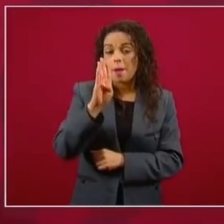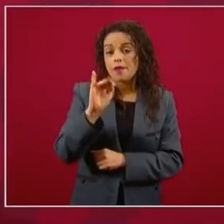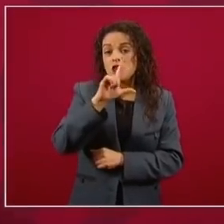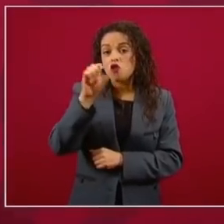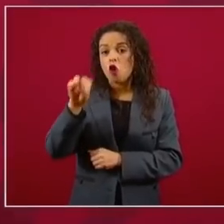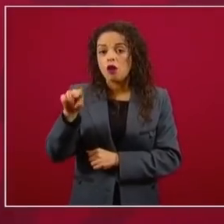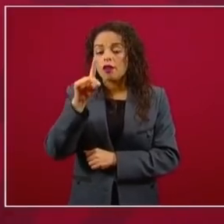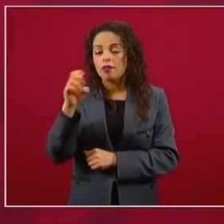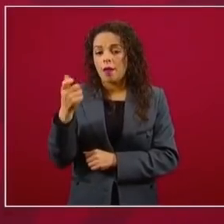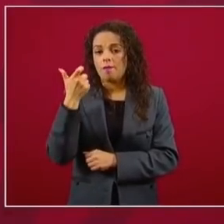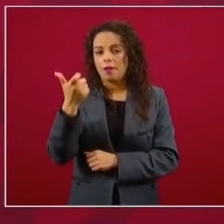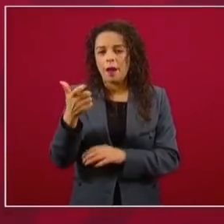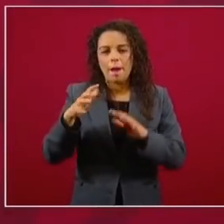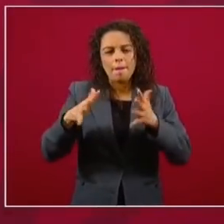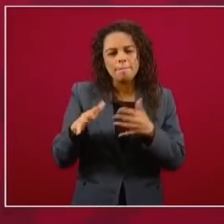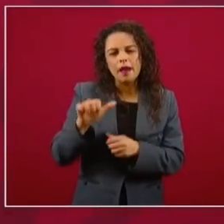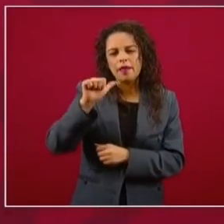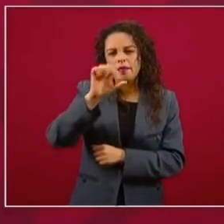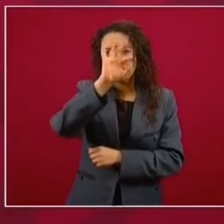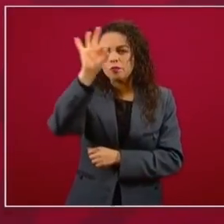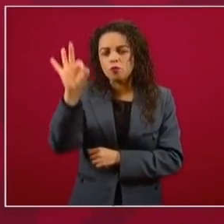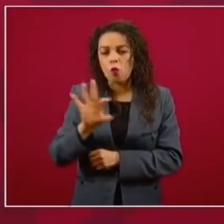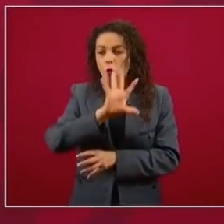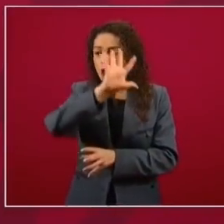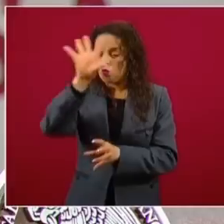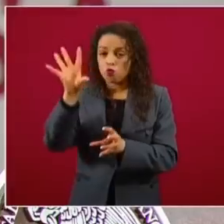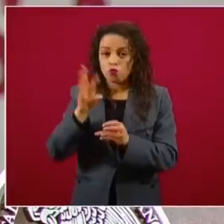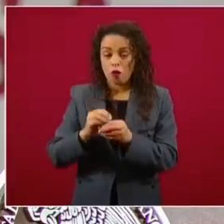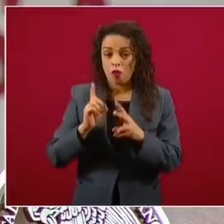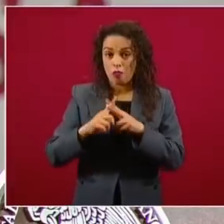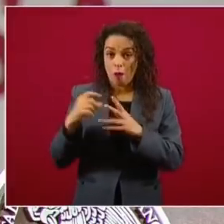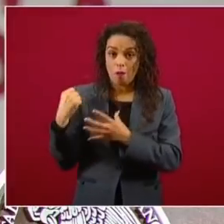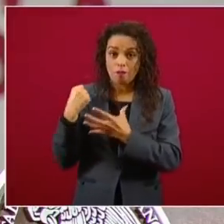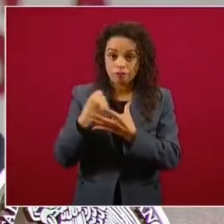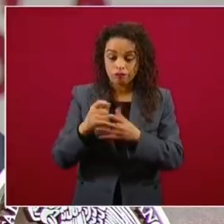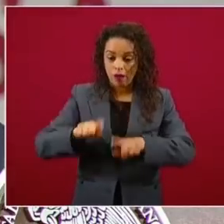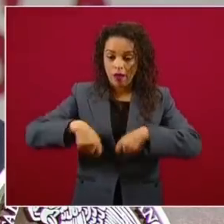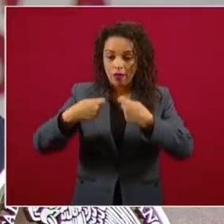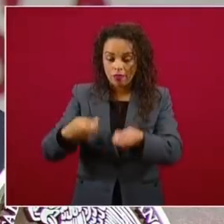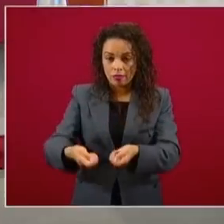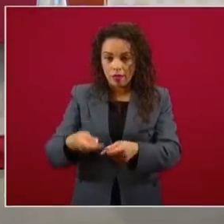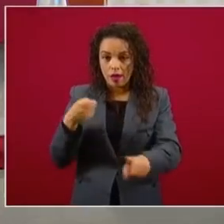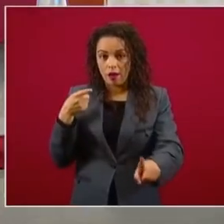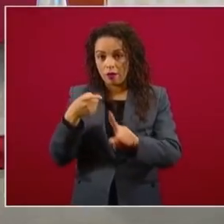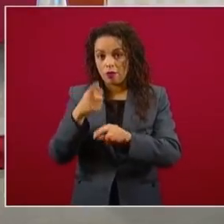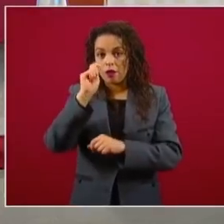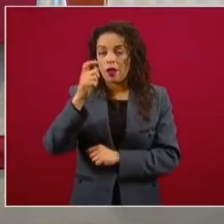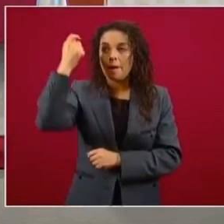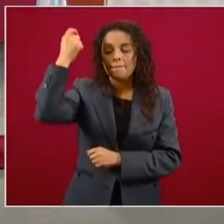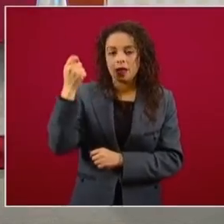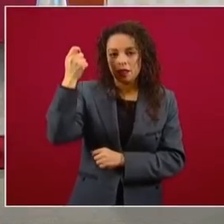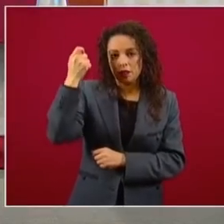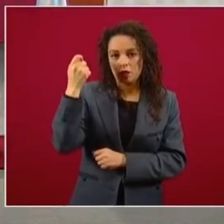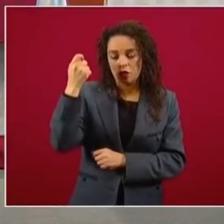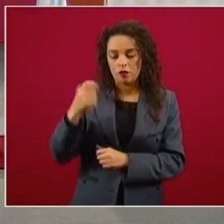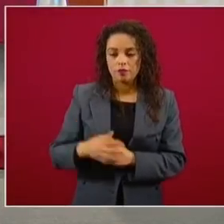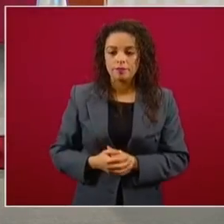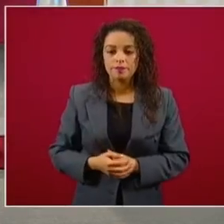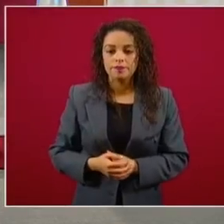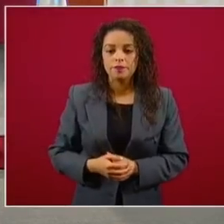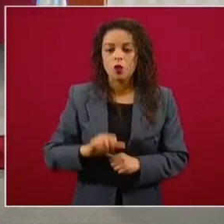del 16% de todo el presupuesto va a pensiones y jubilaciones. El siguiente